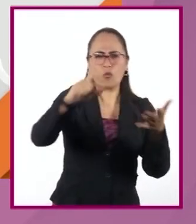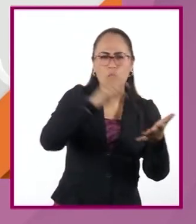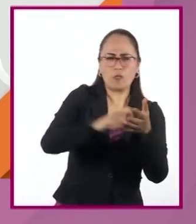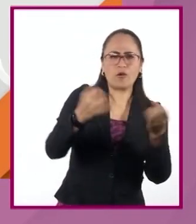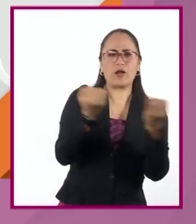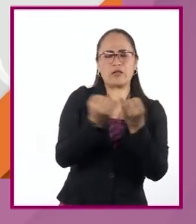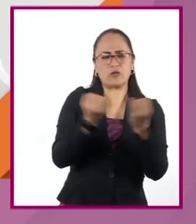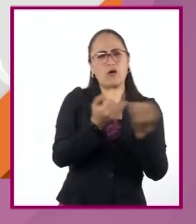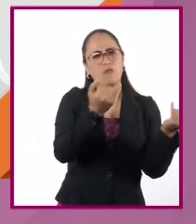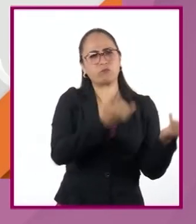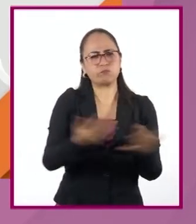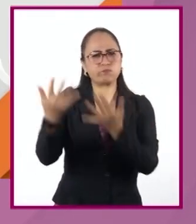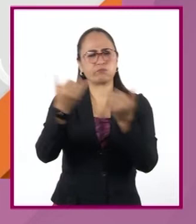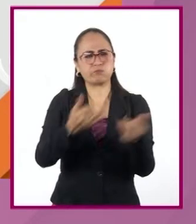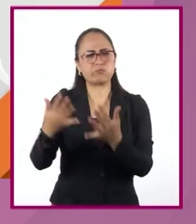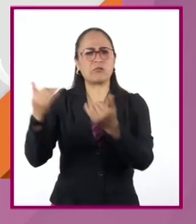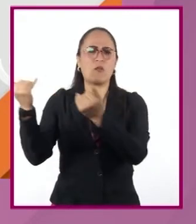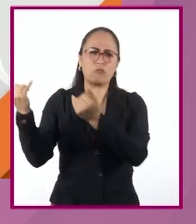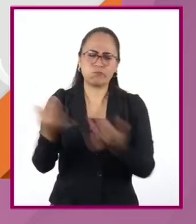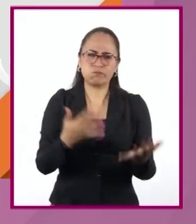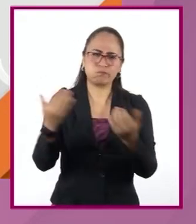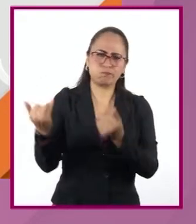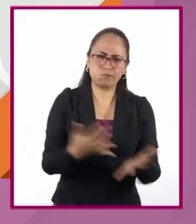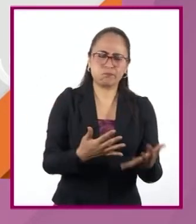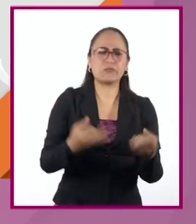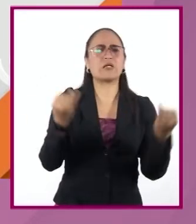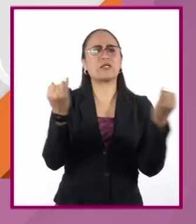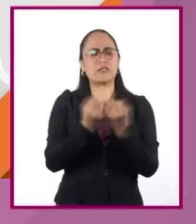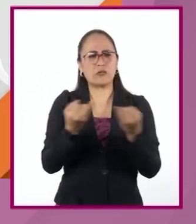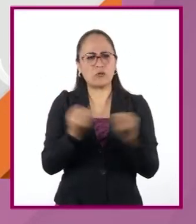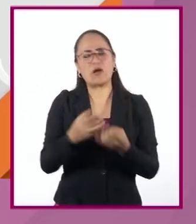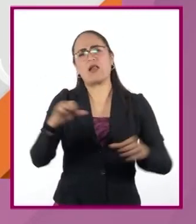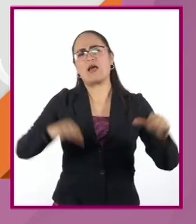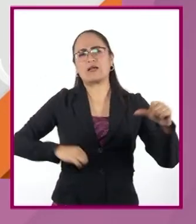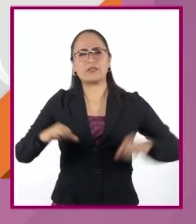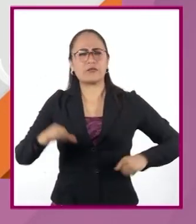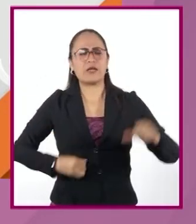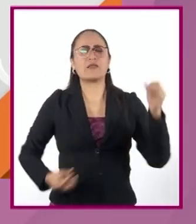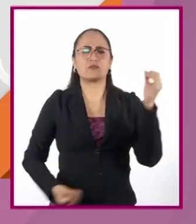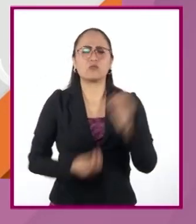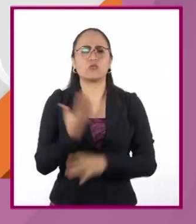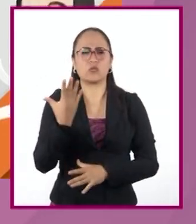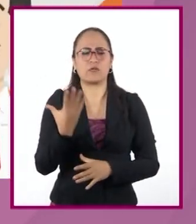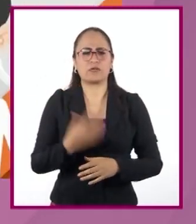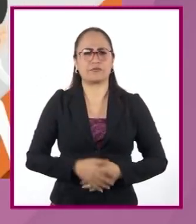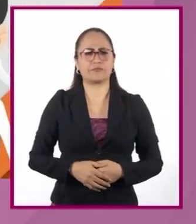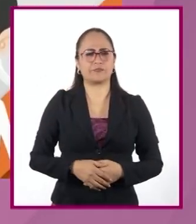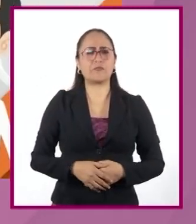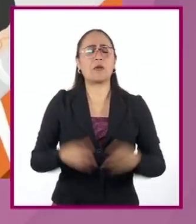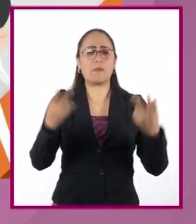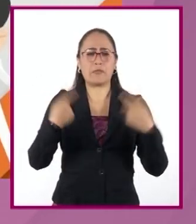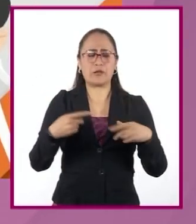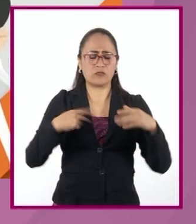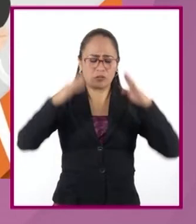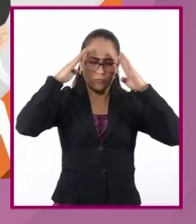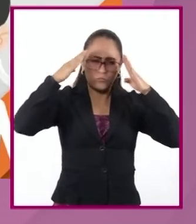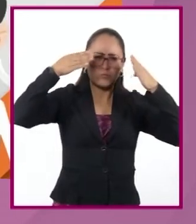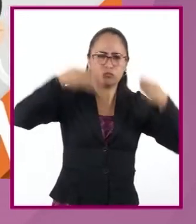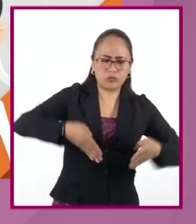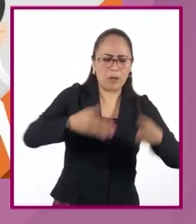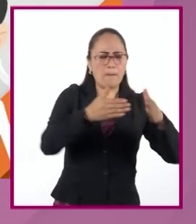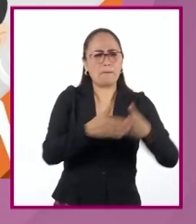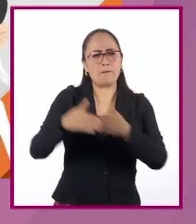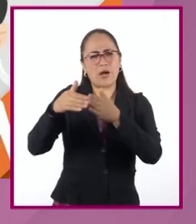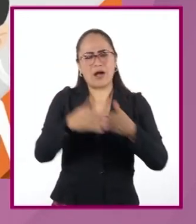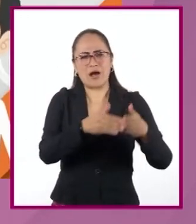sus exportaciones y asimismo desarrollar nuevas actividades económicas. Muchos se dedicaron a los desembarques